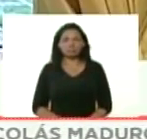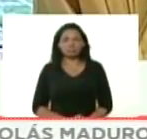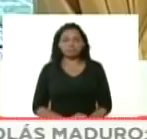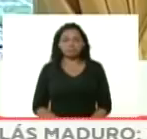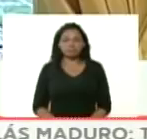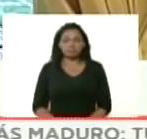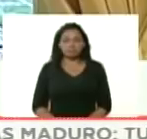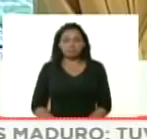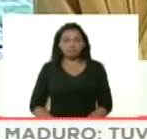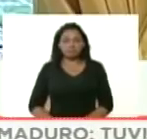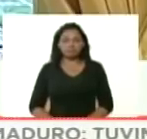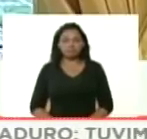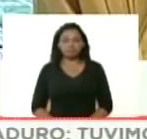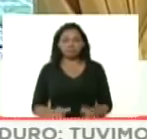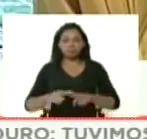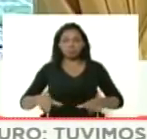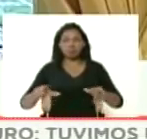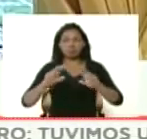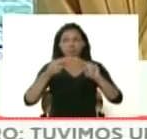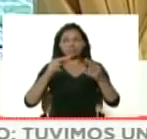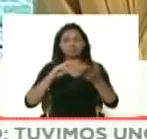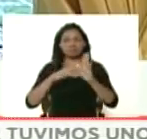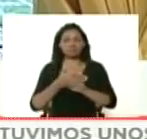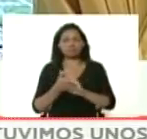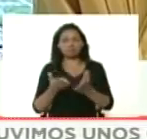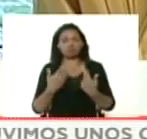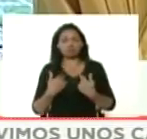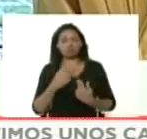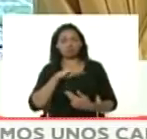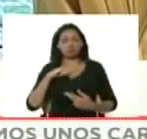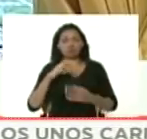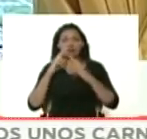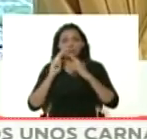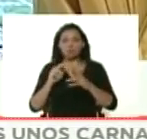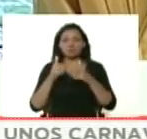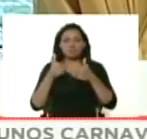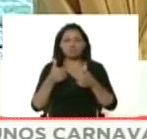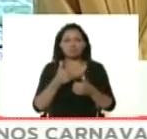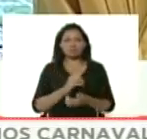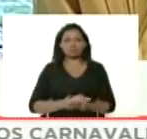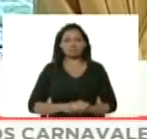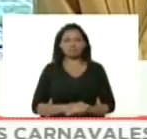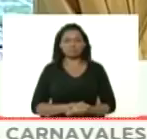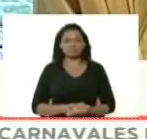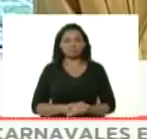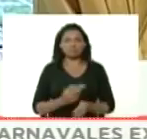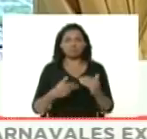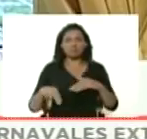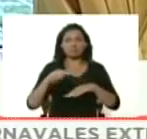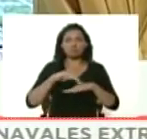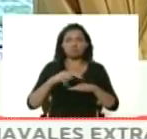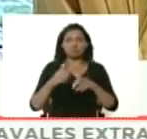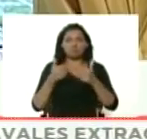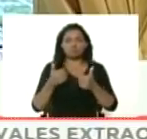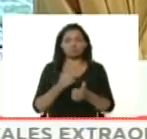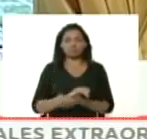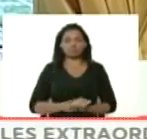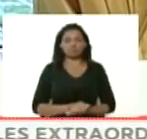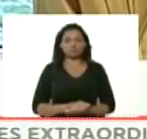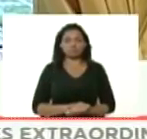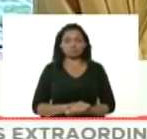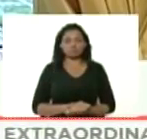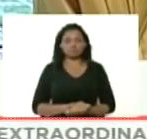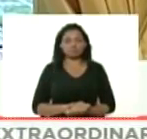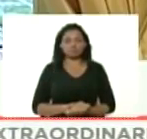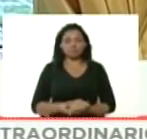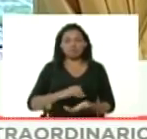Cuadrante de paz es un concepto que nos ha dado un gran resultado a nivel nacional, en las